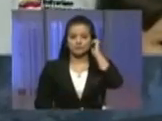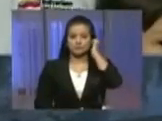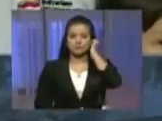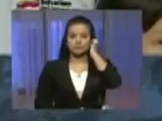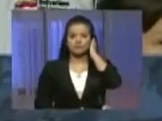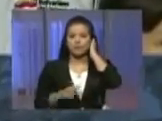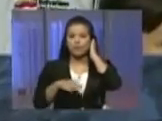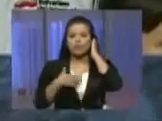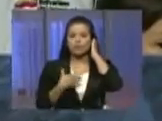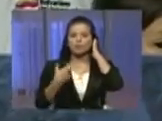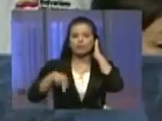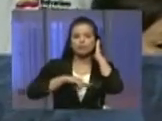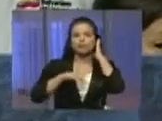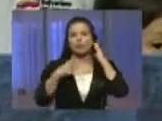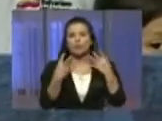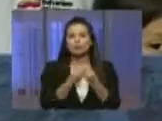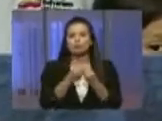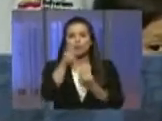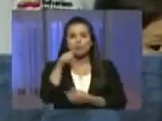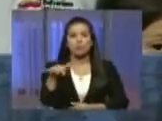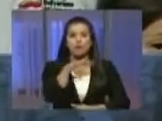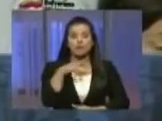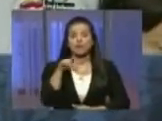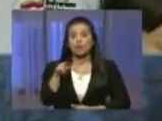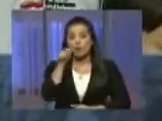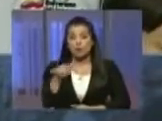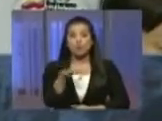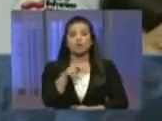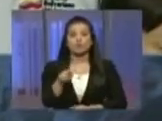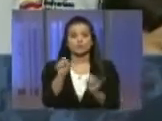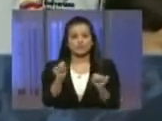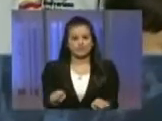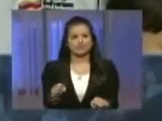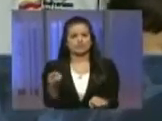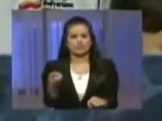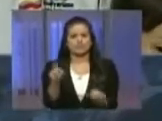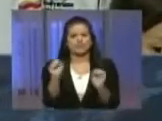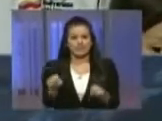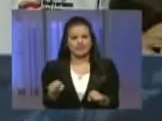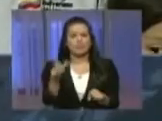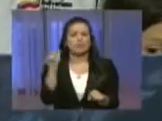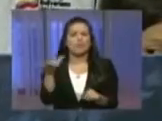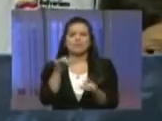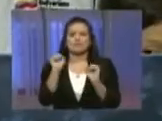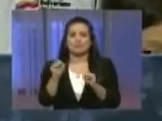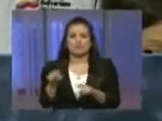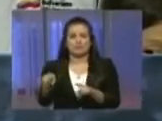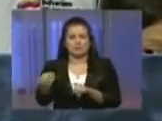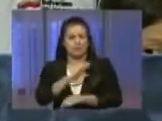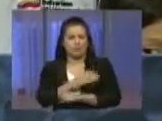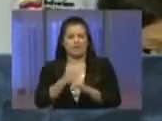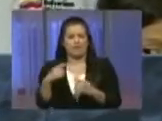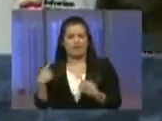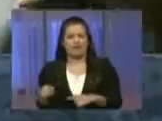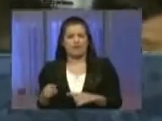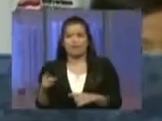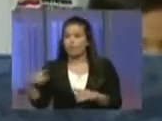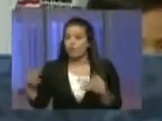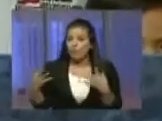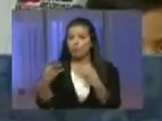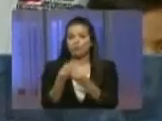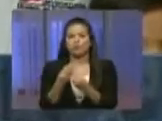juntos al poder popular que es el poder que sí puede podamos nosotros reconstruir comunidades